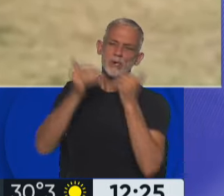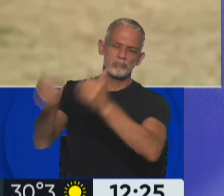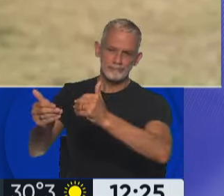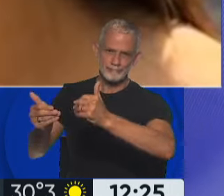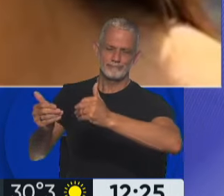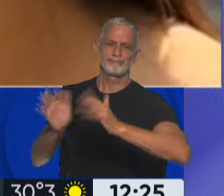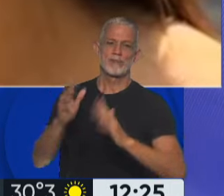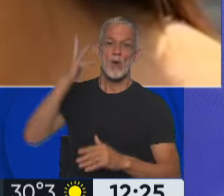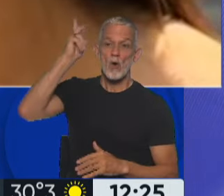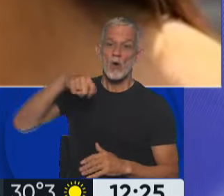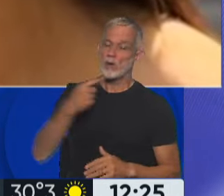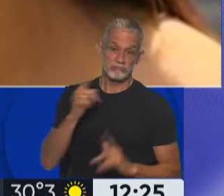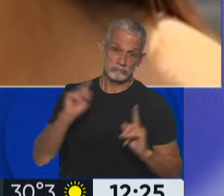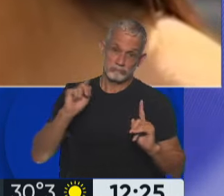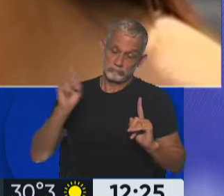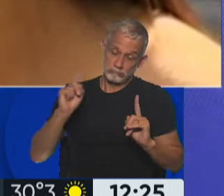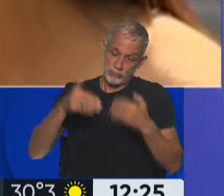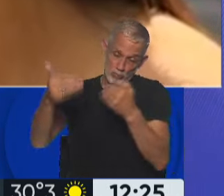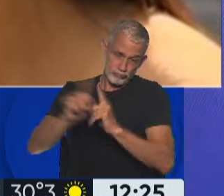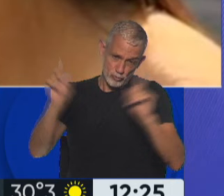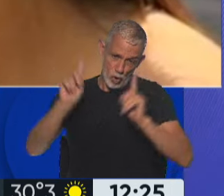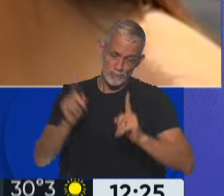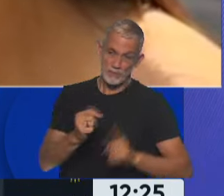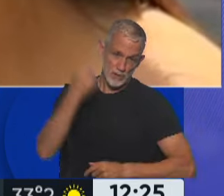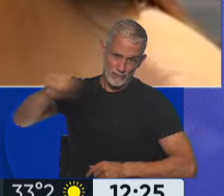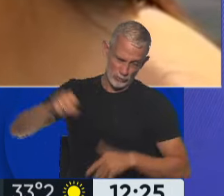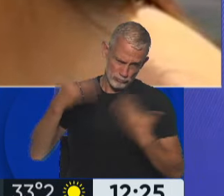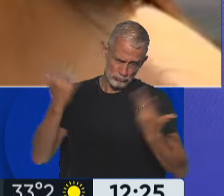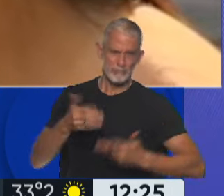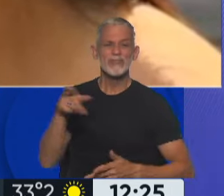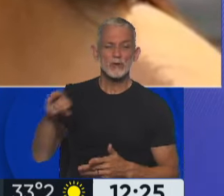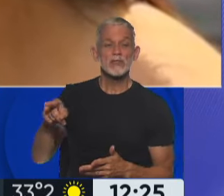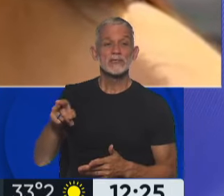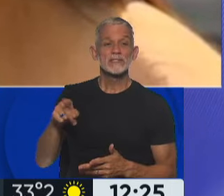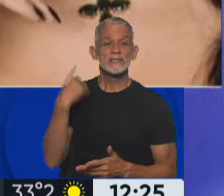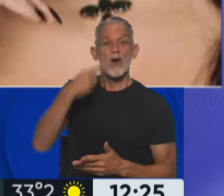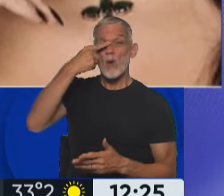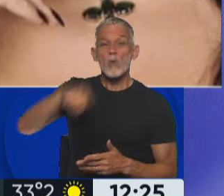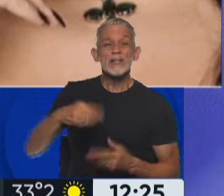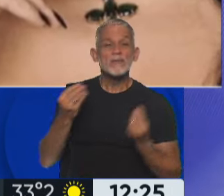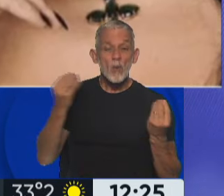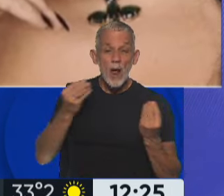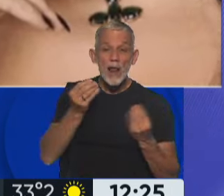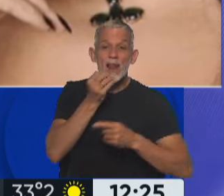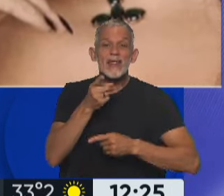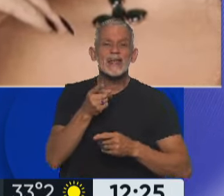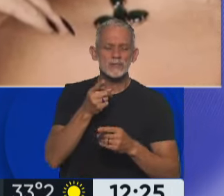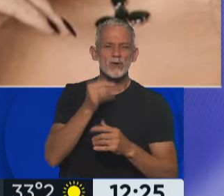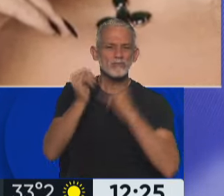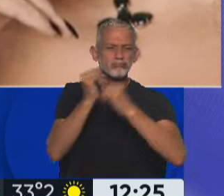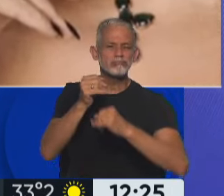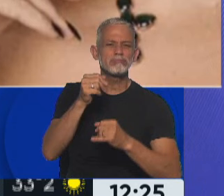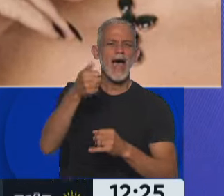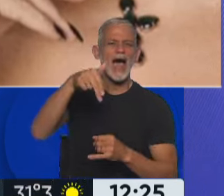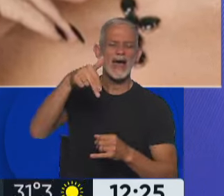ación el juez le dijo no ninguna postergación y no fue a declarar y lo que tenemos como último son las declaraciones de Ana rosenfeld